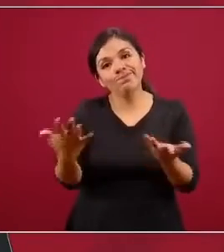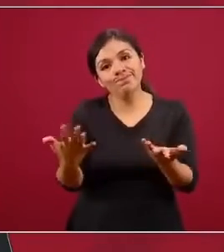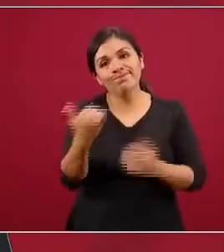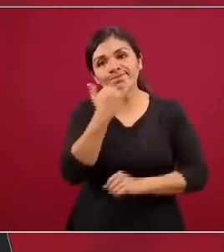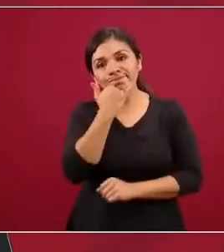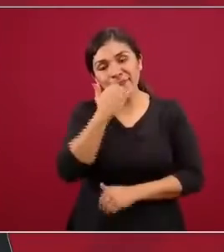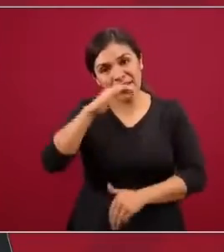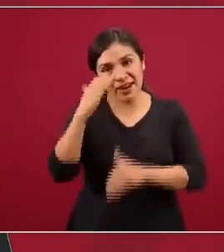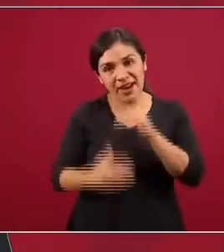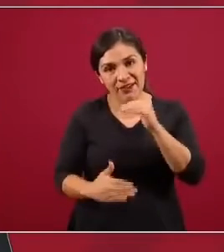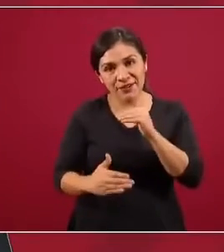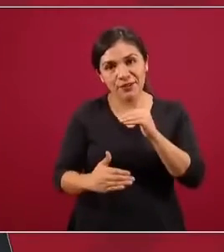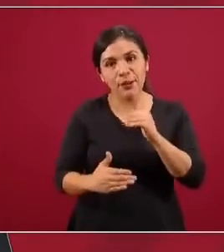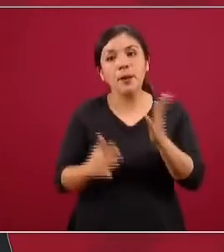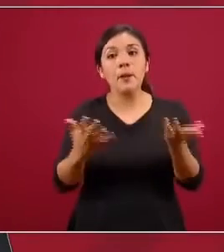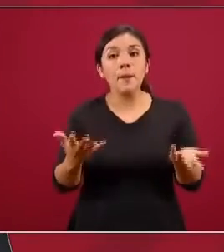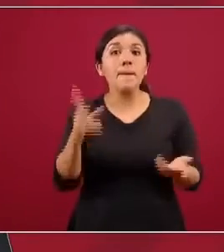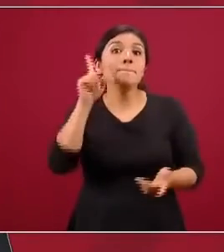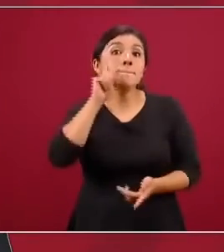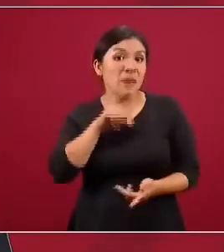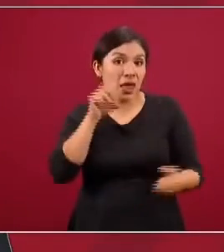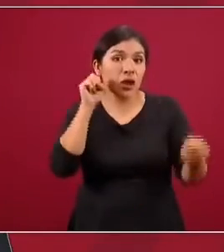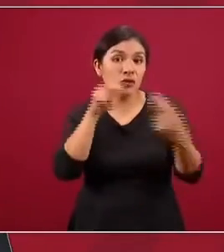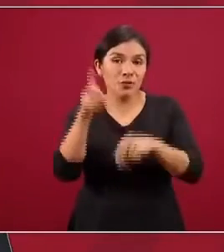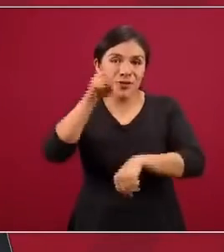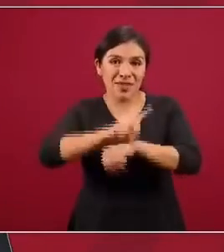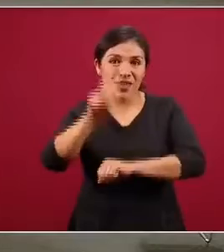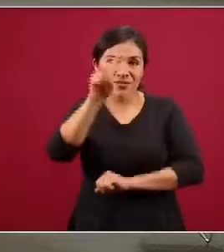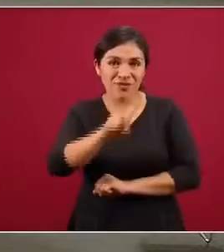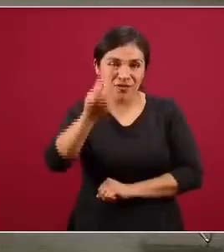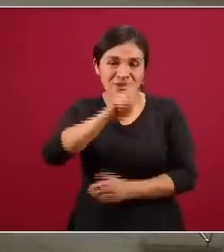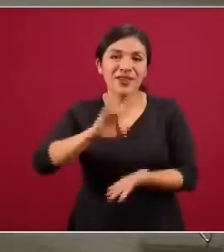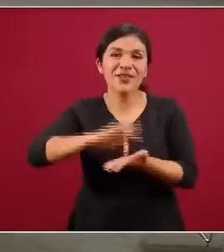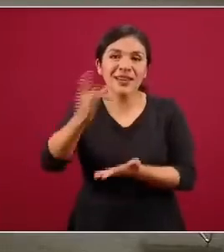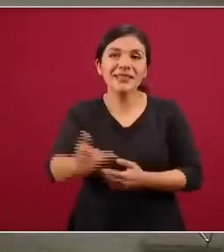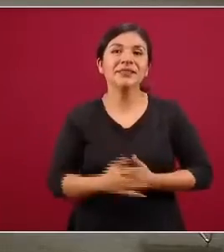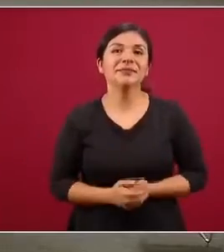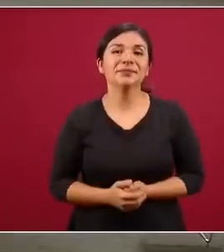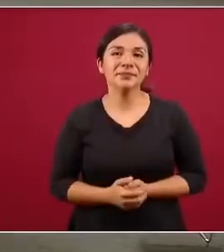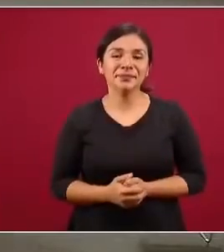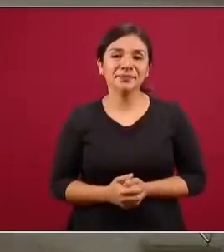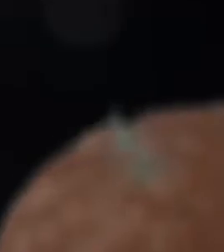20:02, aquí lo vamos a tener que dejar. Nos vemos mañana domingo. Muchas